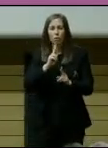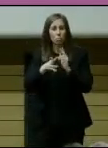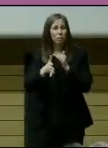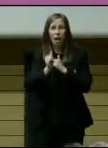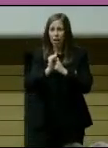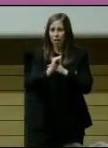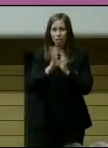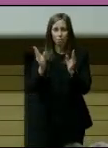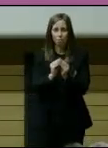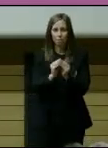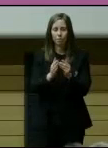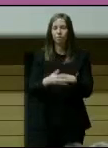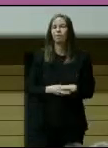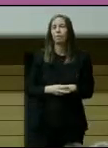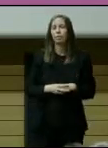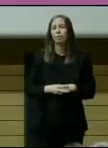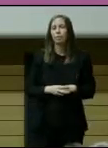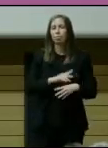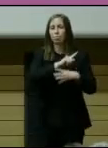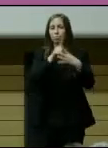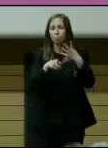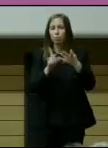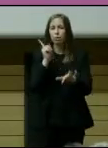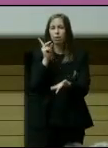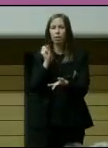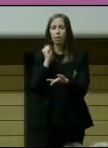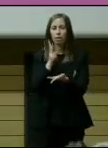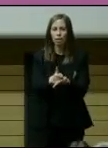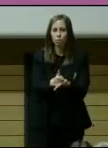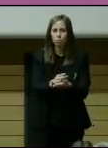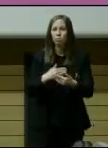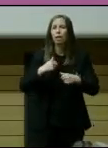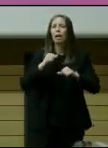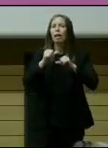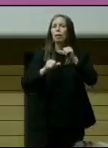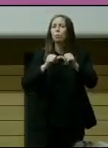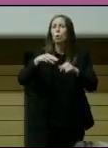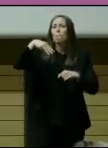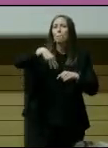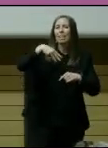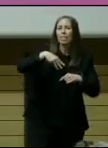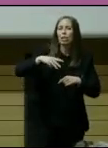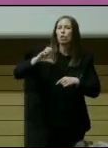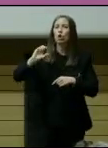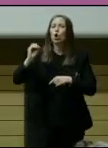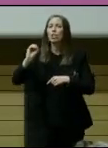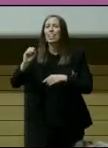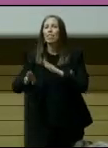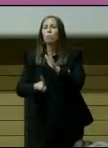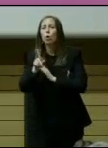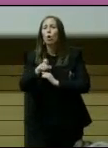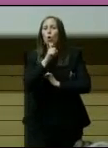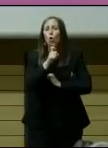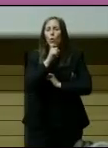esto. ¿Y ahora qué? Pues claro, 4 retos, nada. Tenemos que ver cómo evolucionan los mitacenos y la xilacina, tenemos que ver el